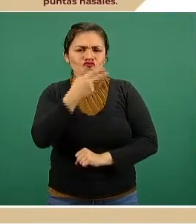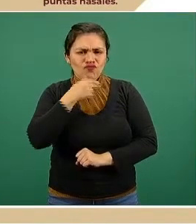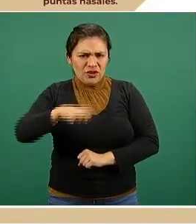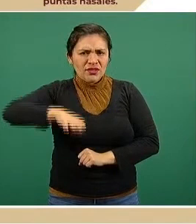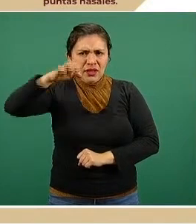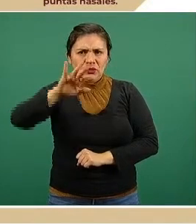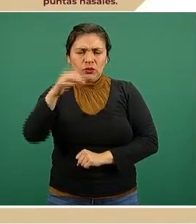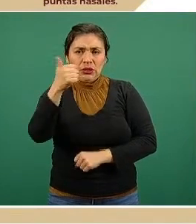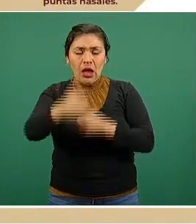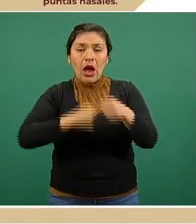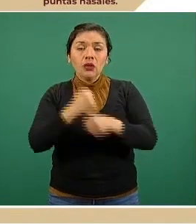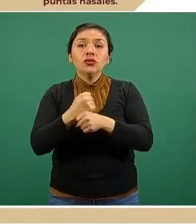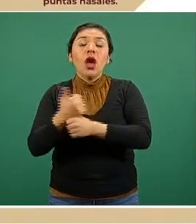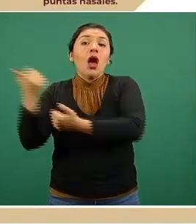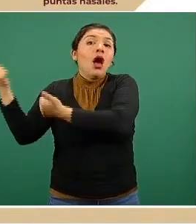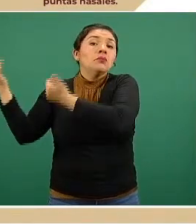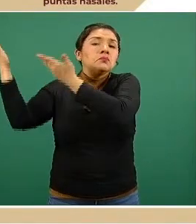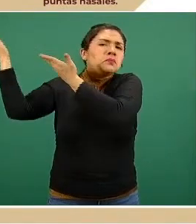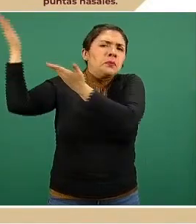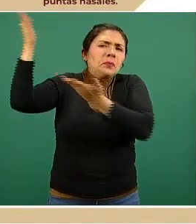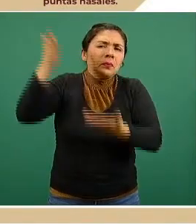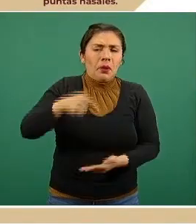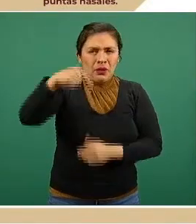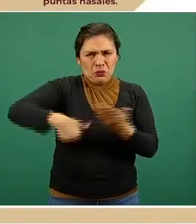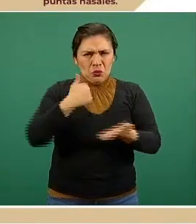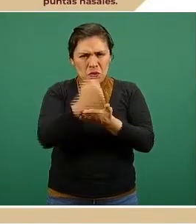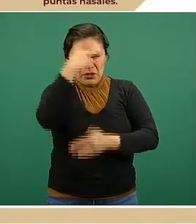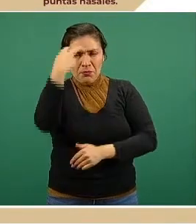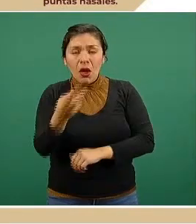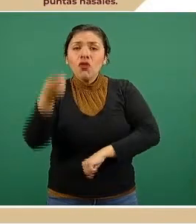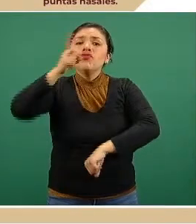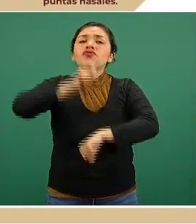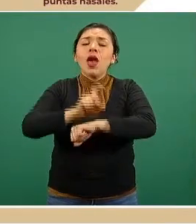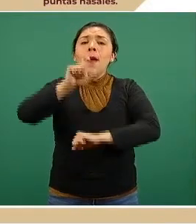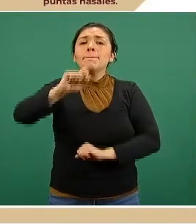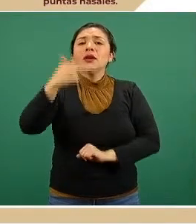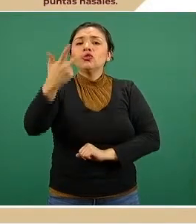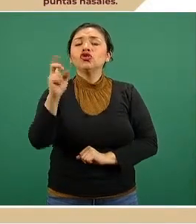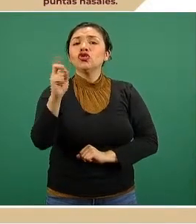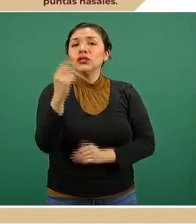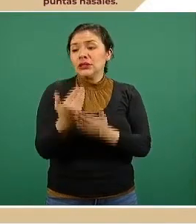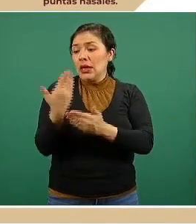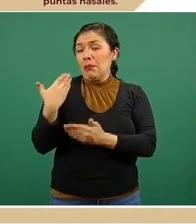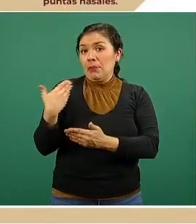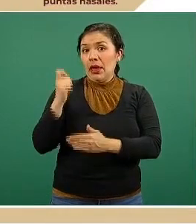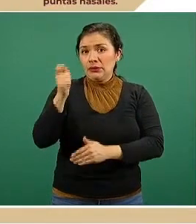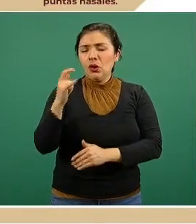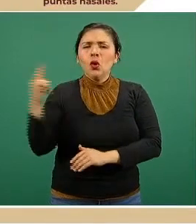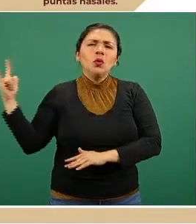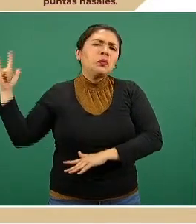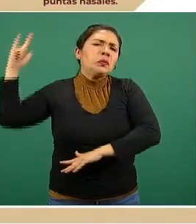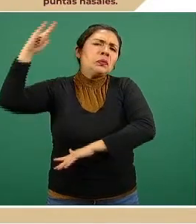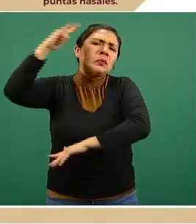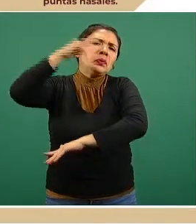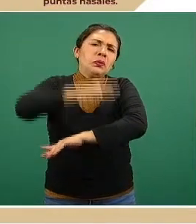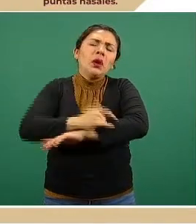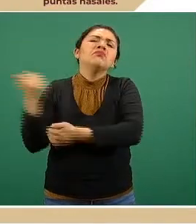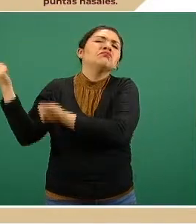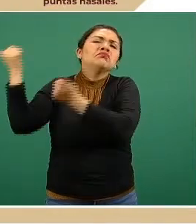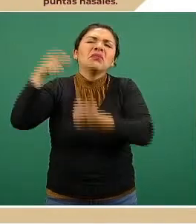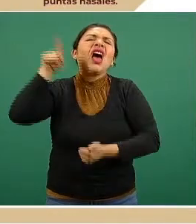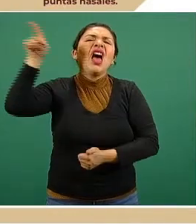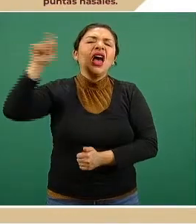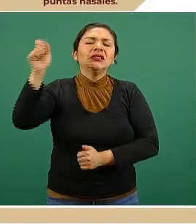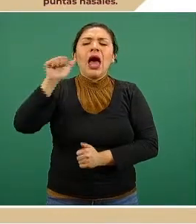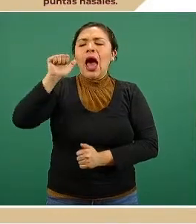edad, arribó a la Ciudad de México el 28 de diciembre pasado. Esto fue en un vuelo procedente